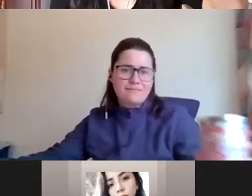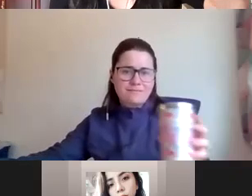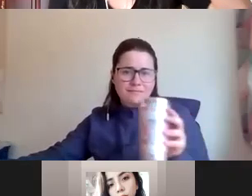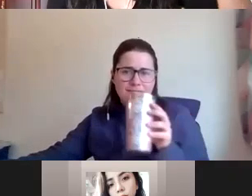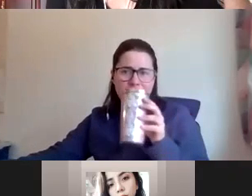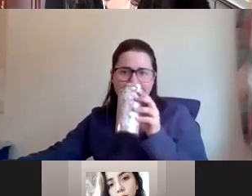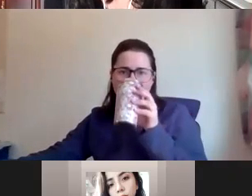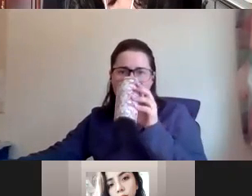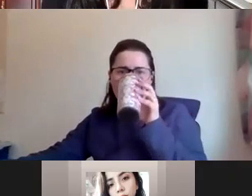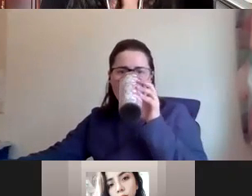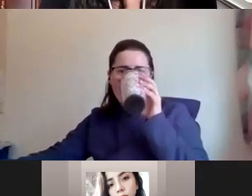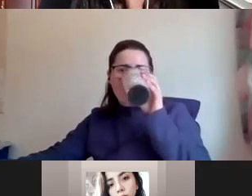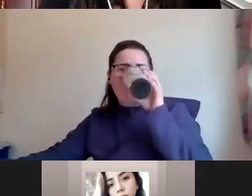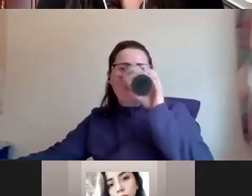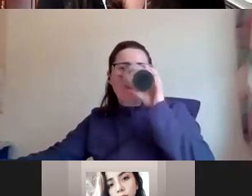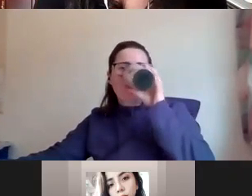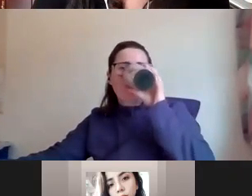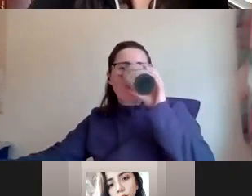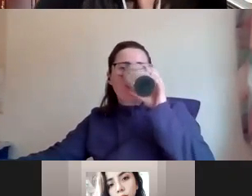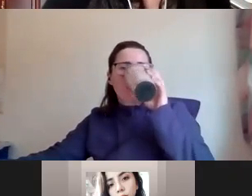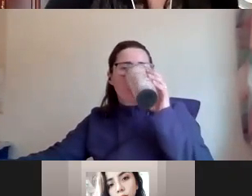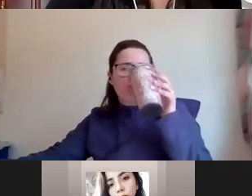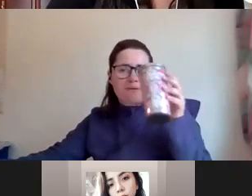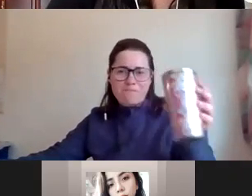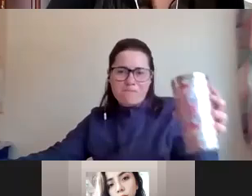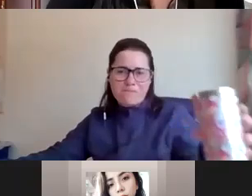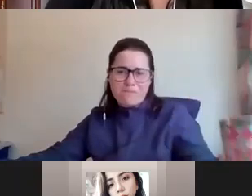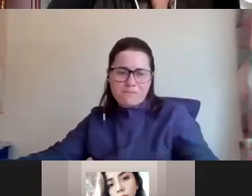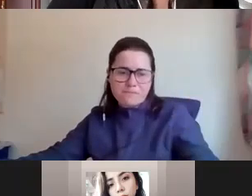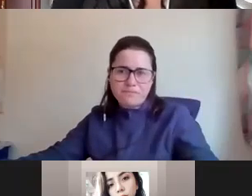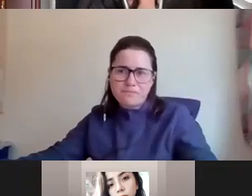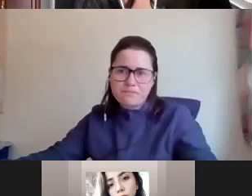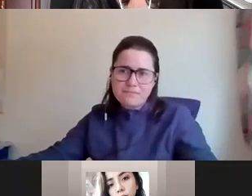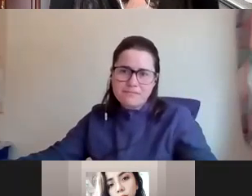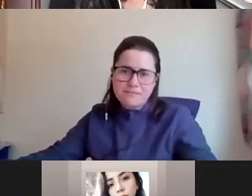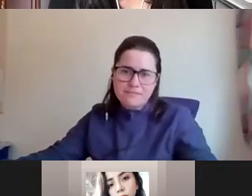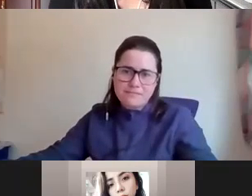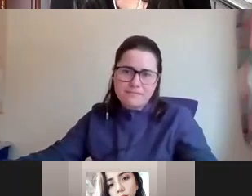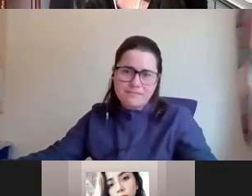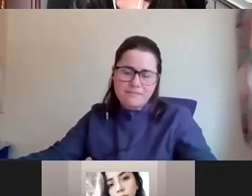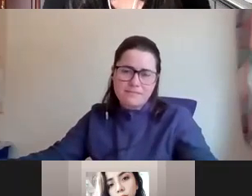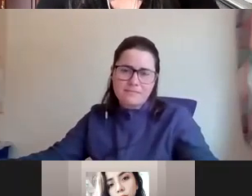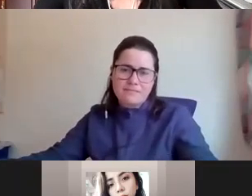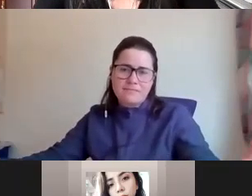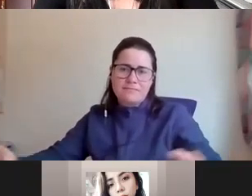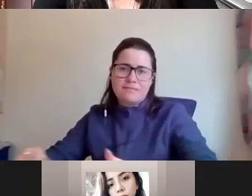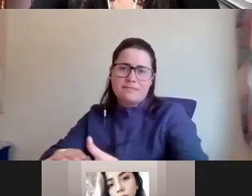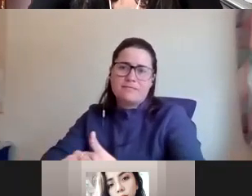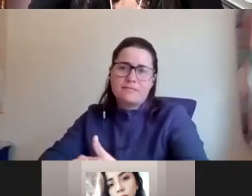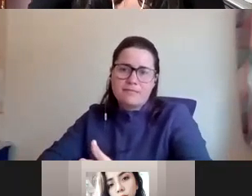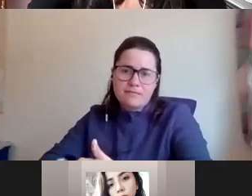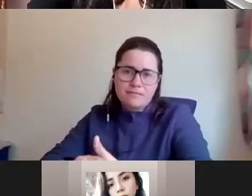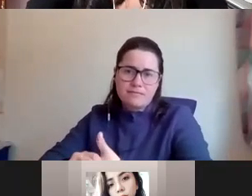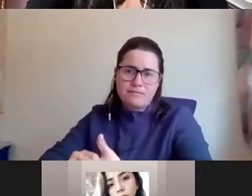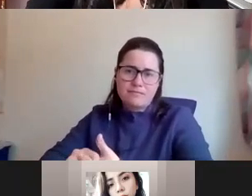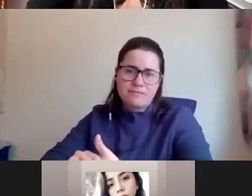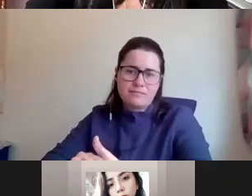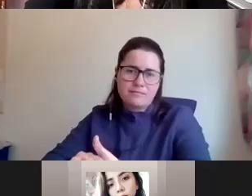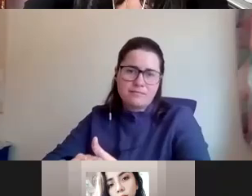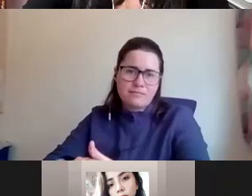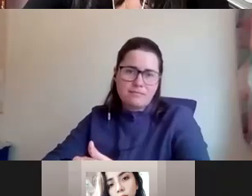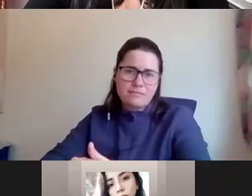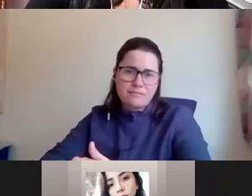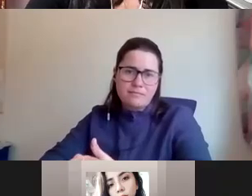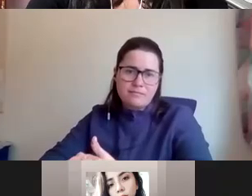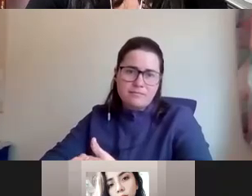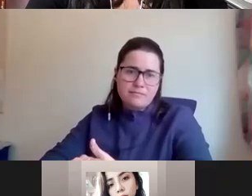Bien, empecemos, chicos y chicas. Hoy día tenemos, como les había contado yo ayer, tenemos hoy día una invitada. Ella se